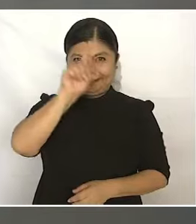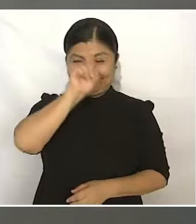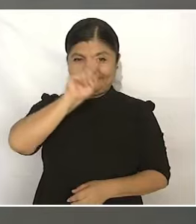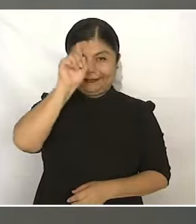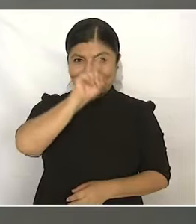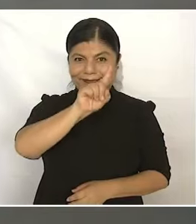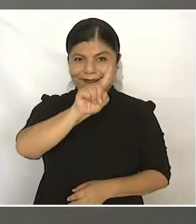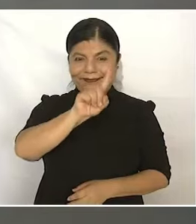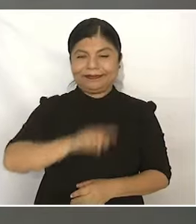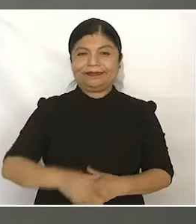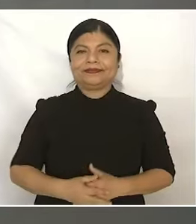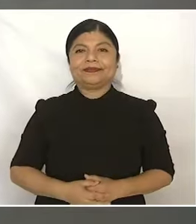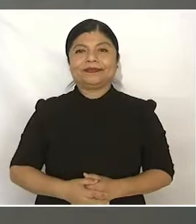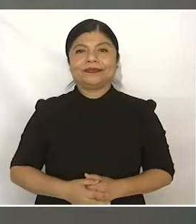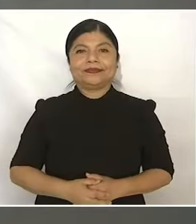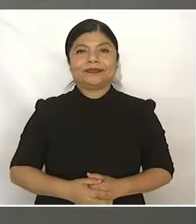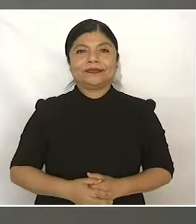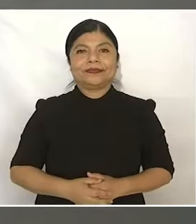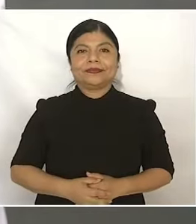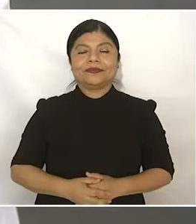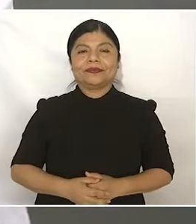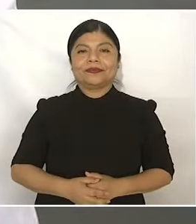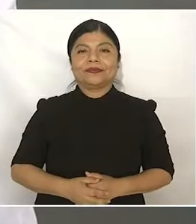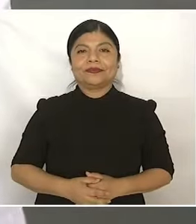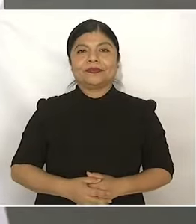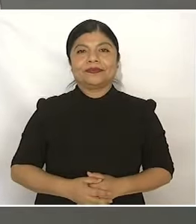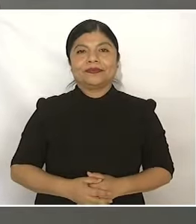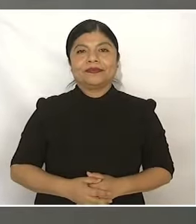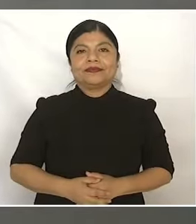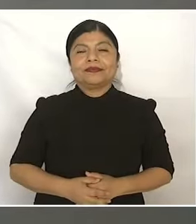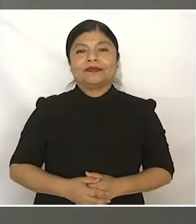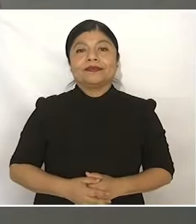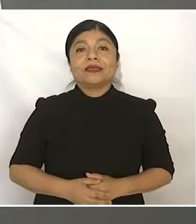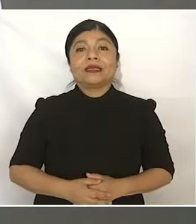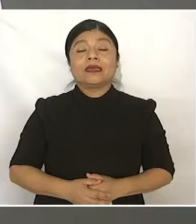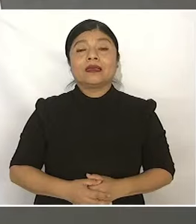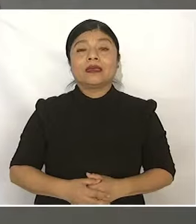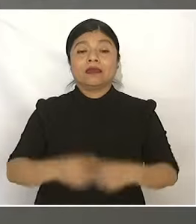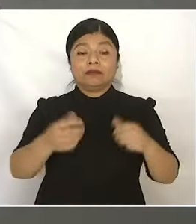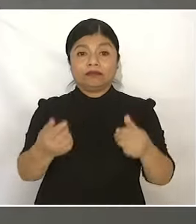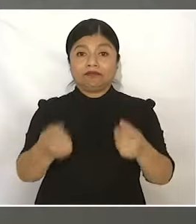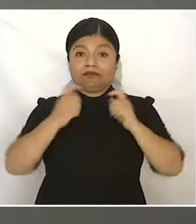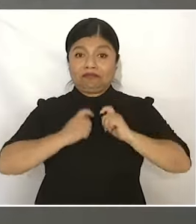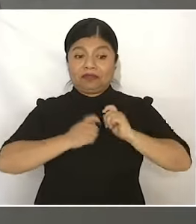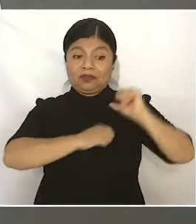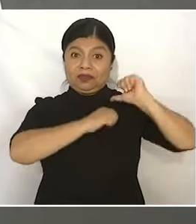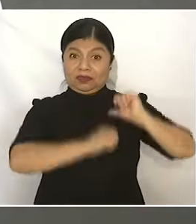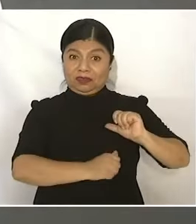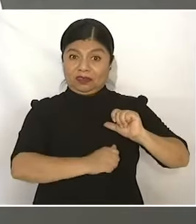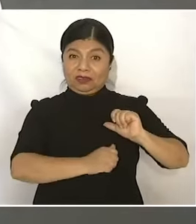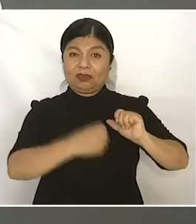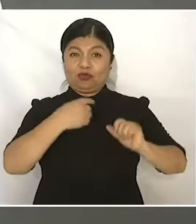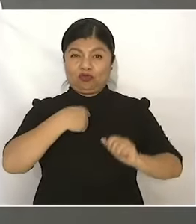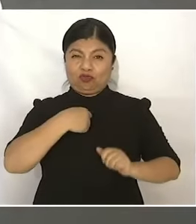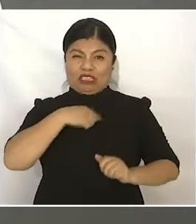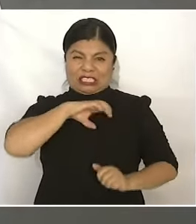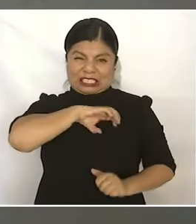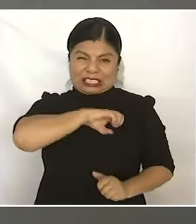No hay que tenerle mucho apego ni al poder ni al dinero.